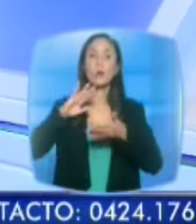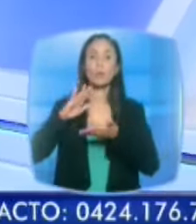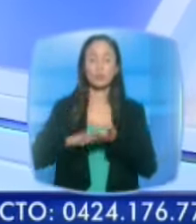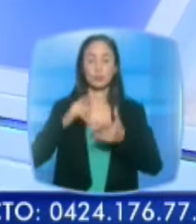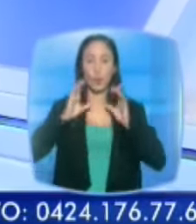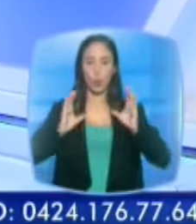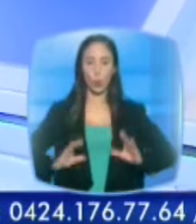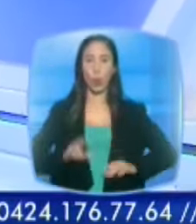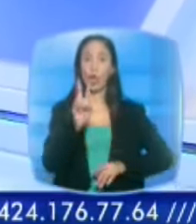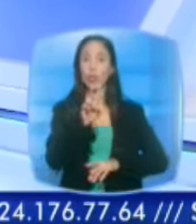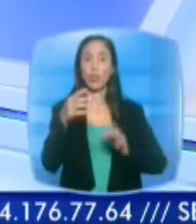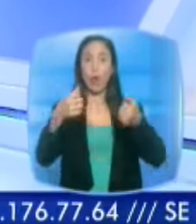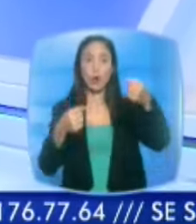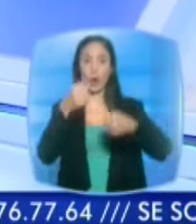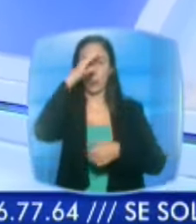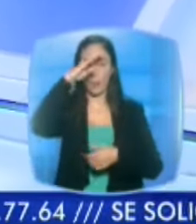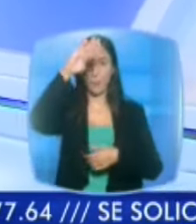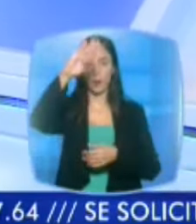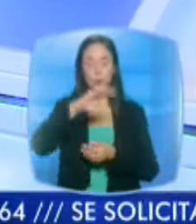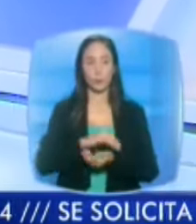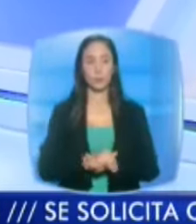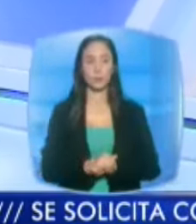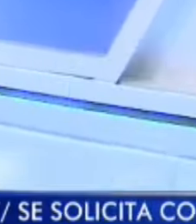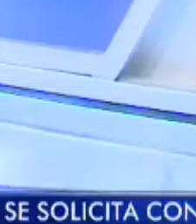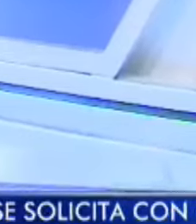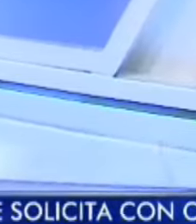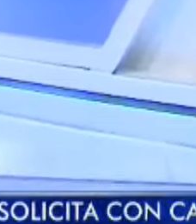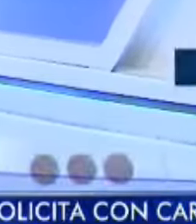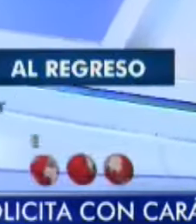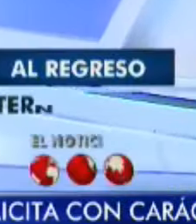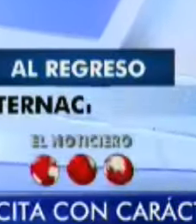dentro de 2 vehículos en México.